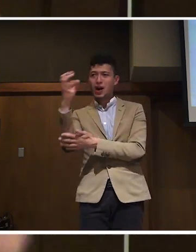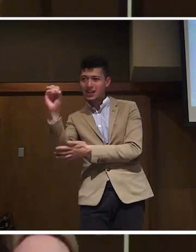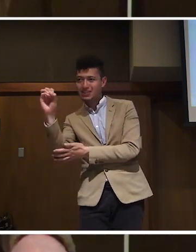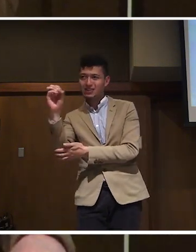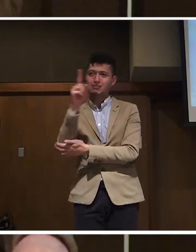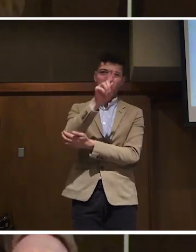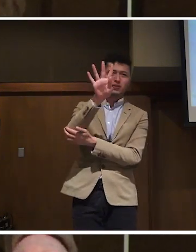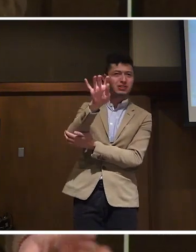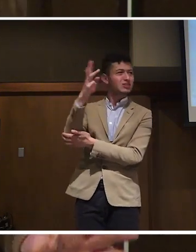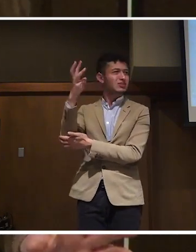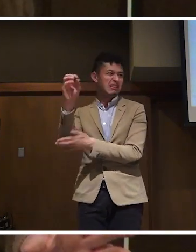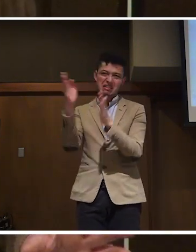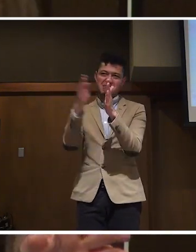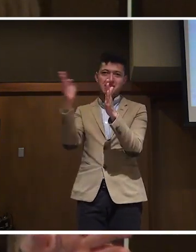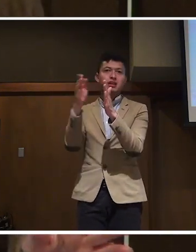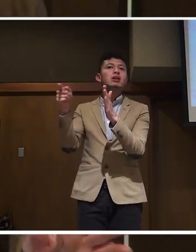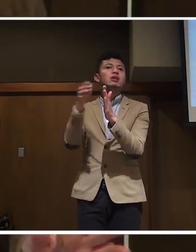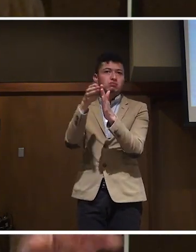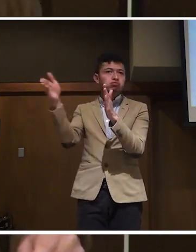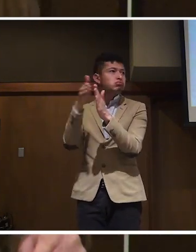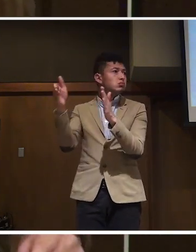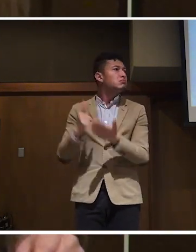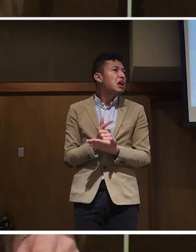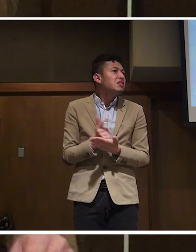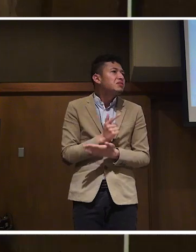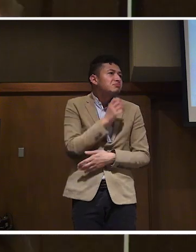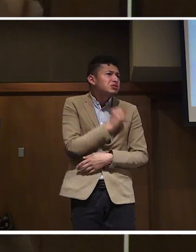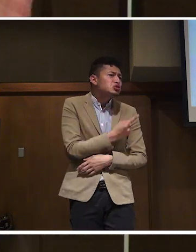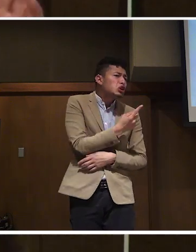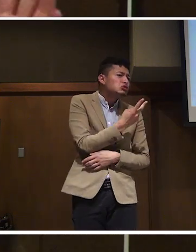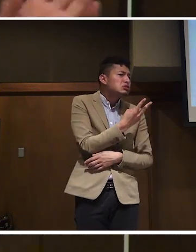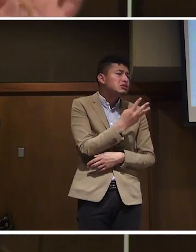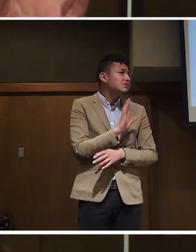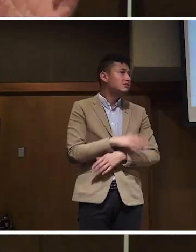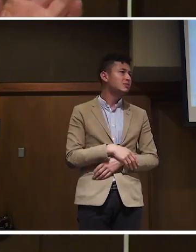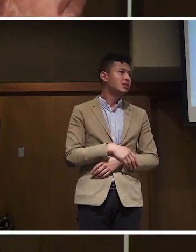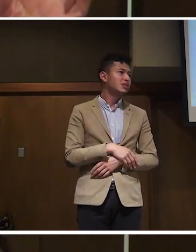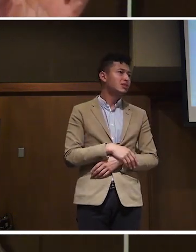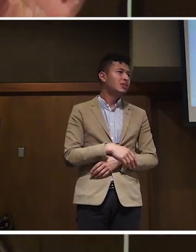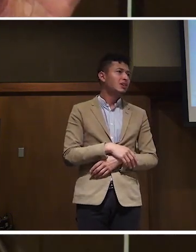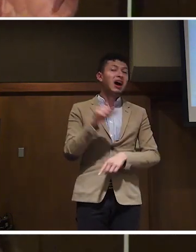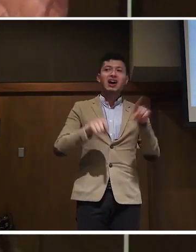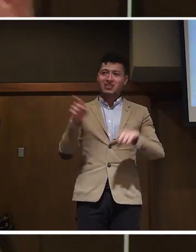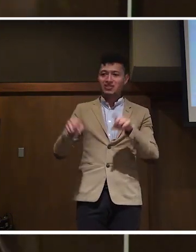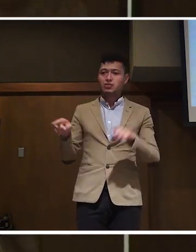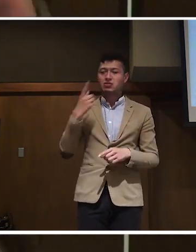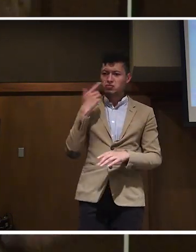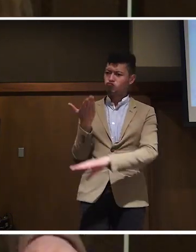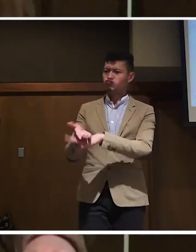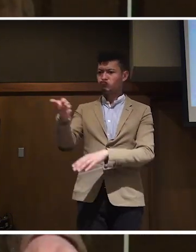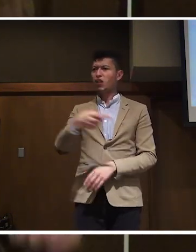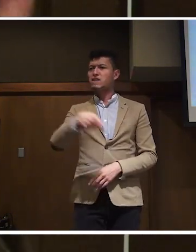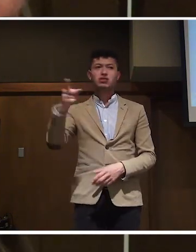verdad se cocinaba, porque lo que aparece en los libros a veces es lo que le proponen los editores a las señoras que cocinen, y ellas miran y dicen, esto es